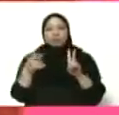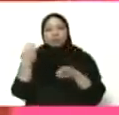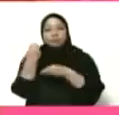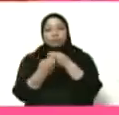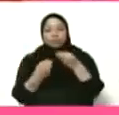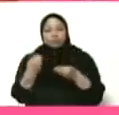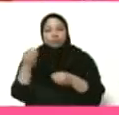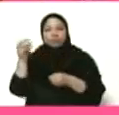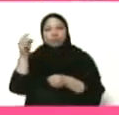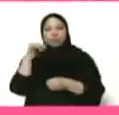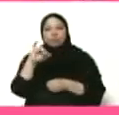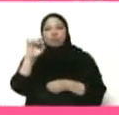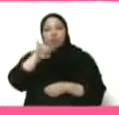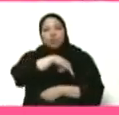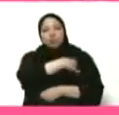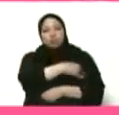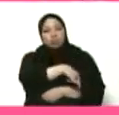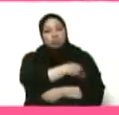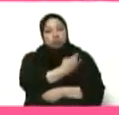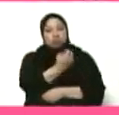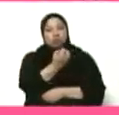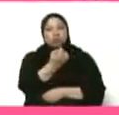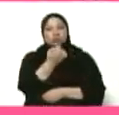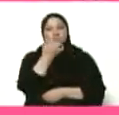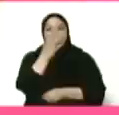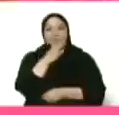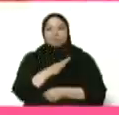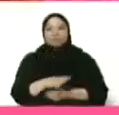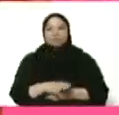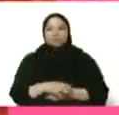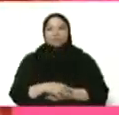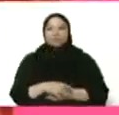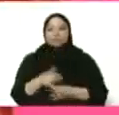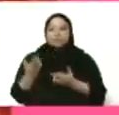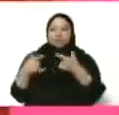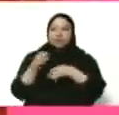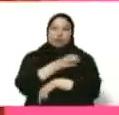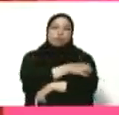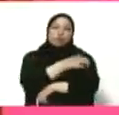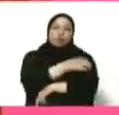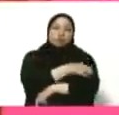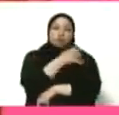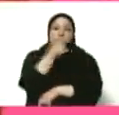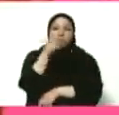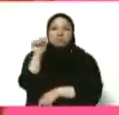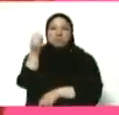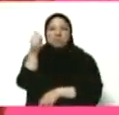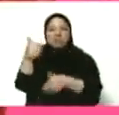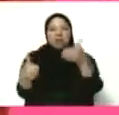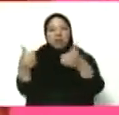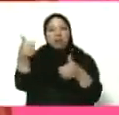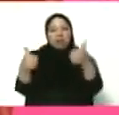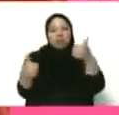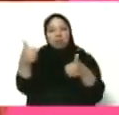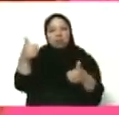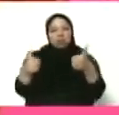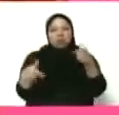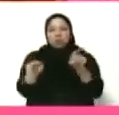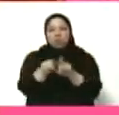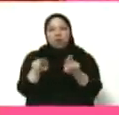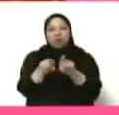de centros de una universidad de estas que llaman autónoma, que la izquierda siempre lleva 10 candidatos. ¿Verdad que es